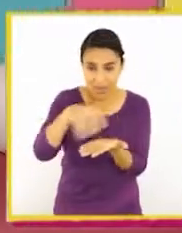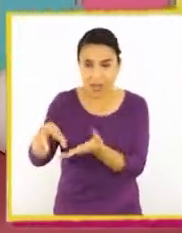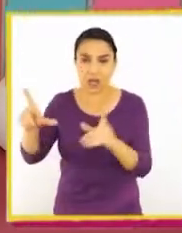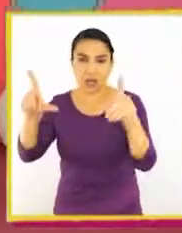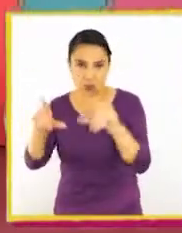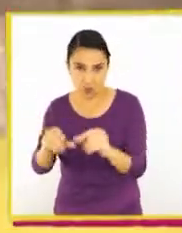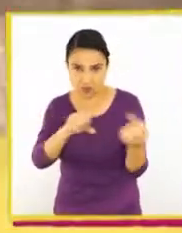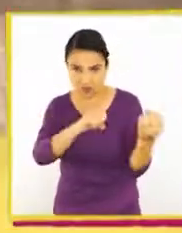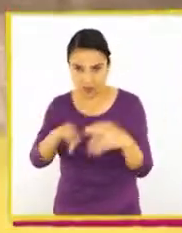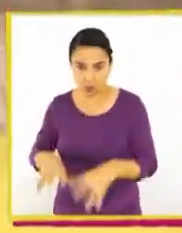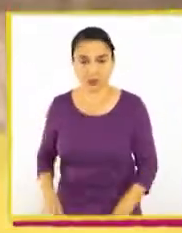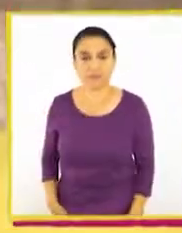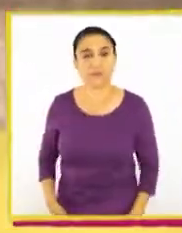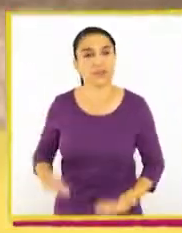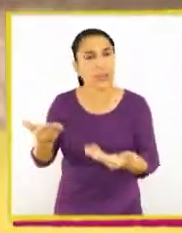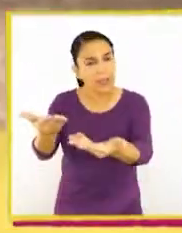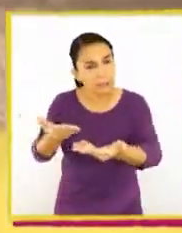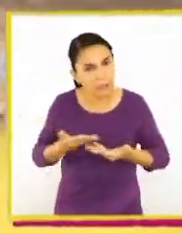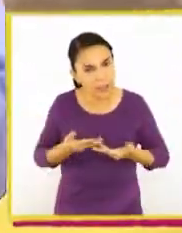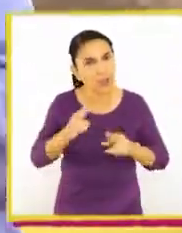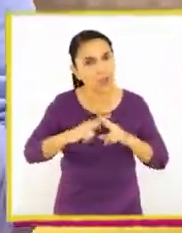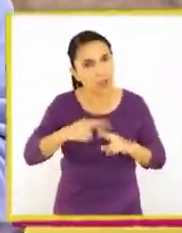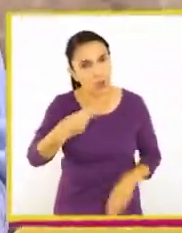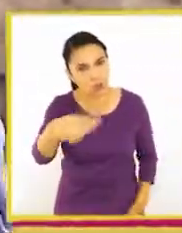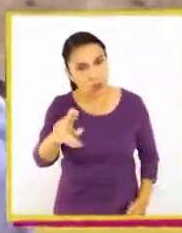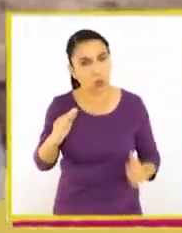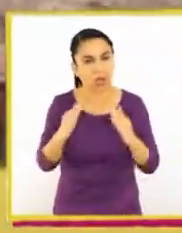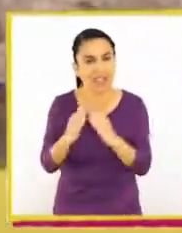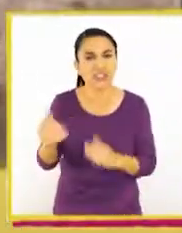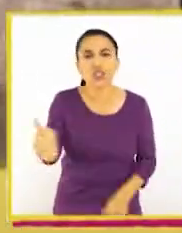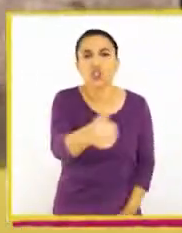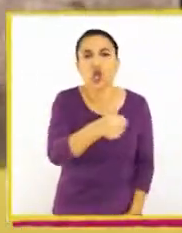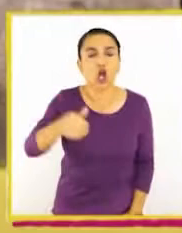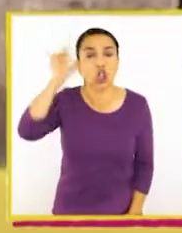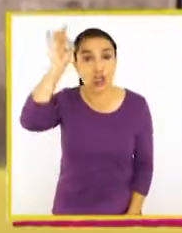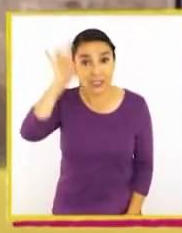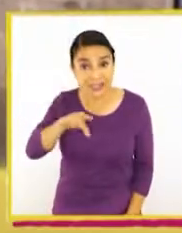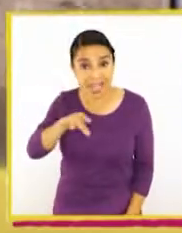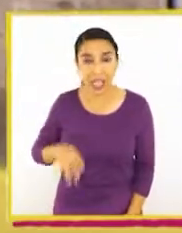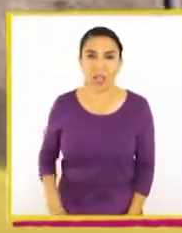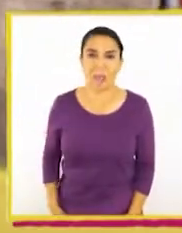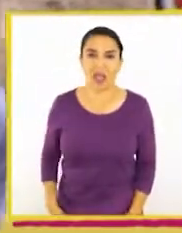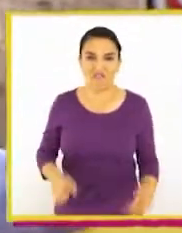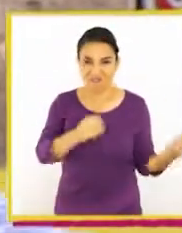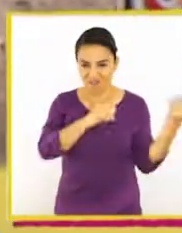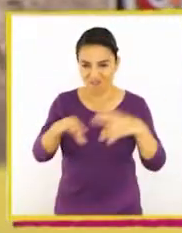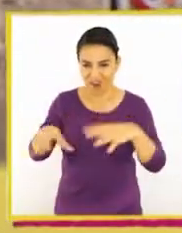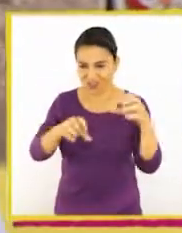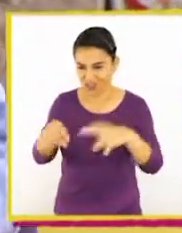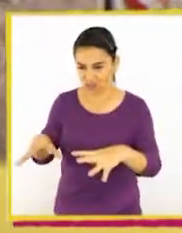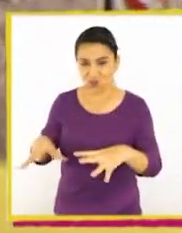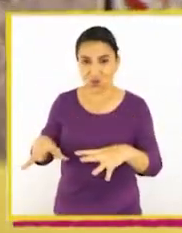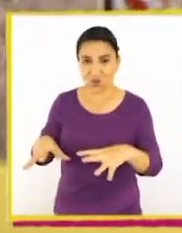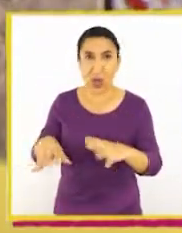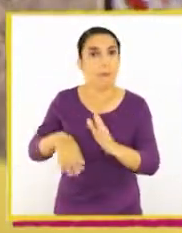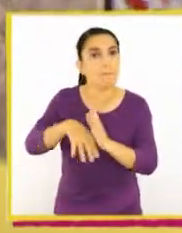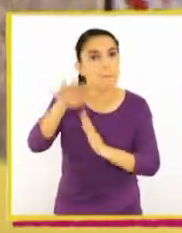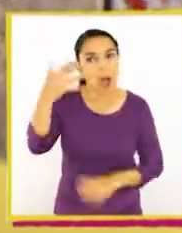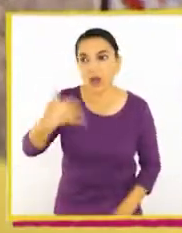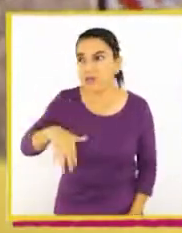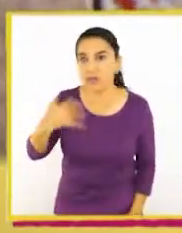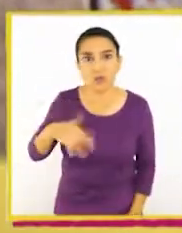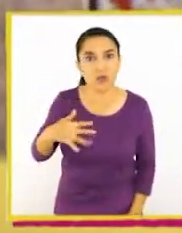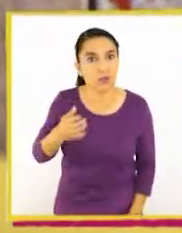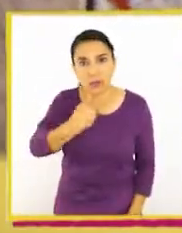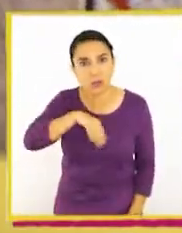nuestros residuos. Los invito a hacerlo en sus casas para que todos sepan que eso que llamamos basura es mucho más valioso